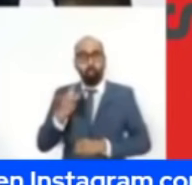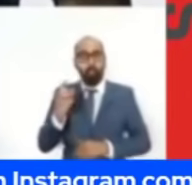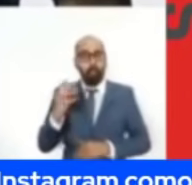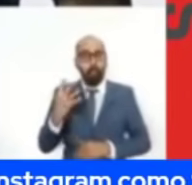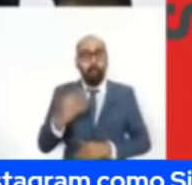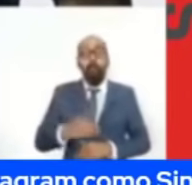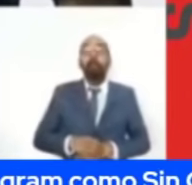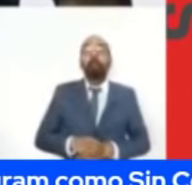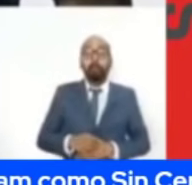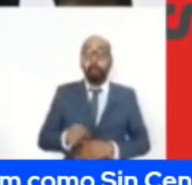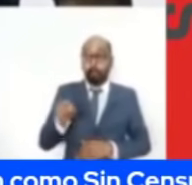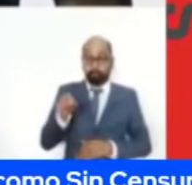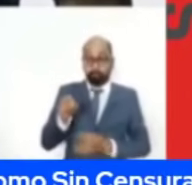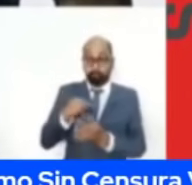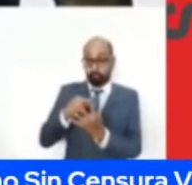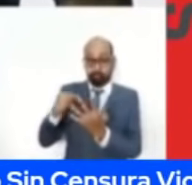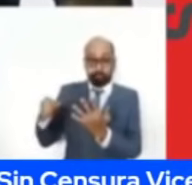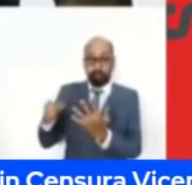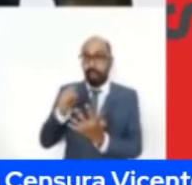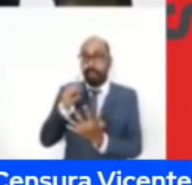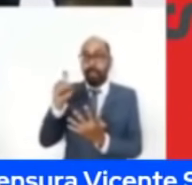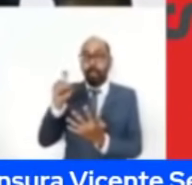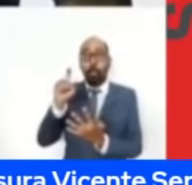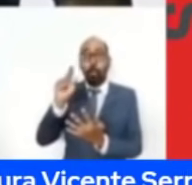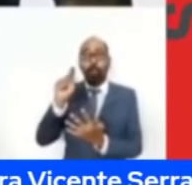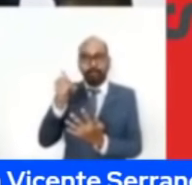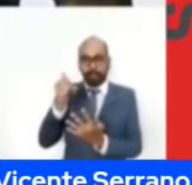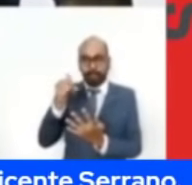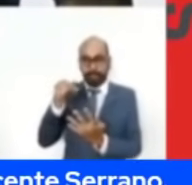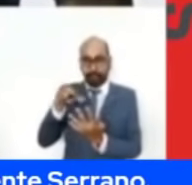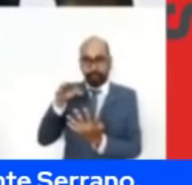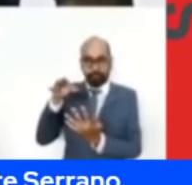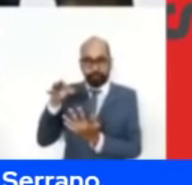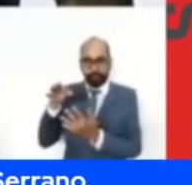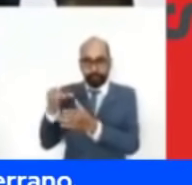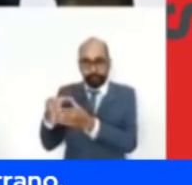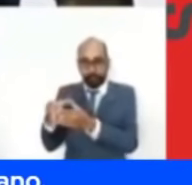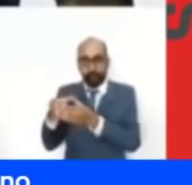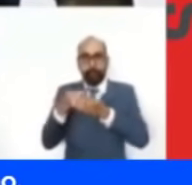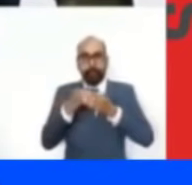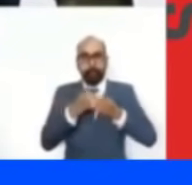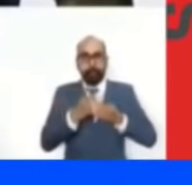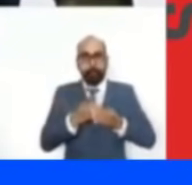186 elementos eran los que estaban directamente